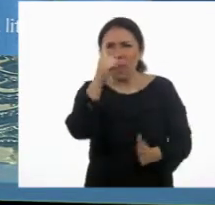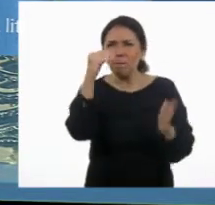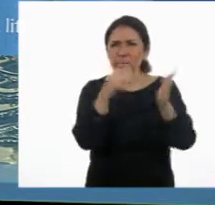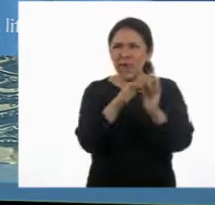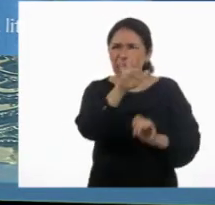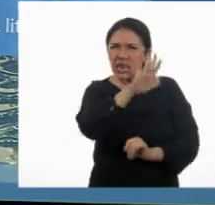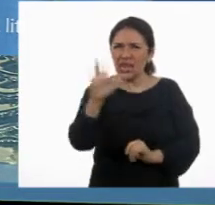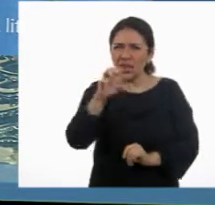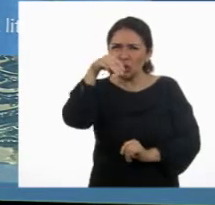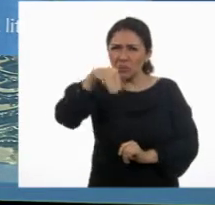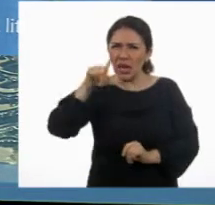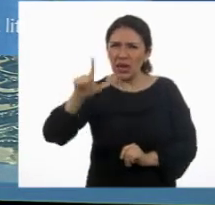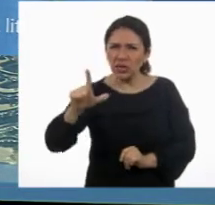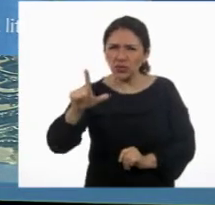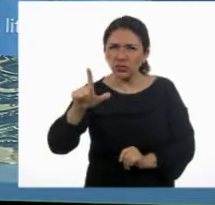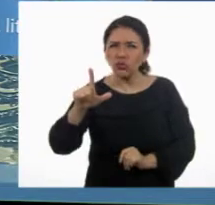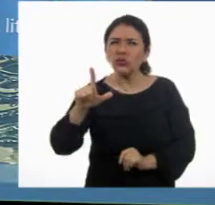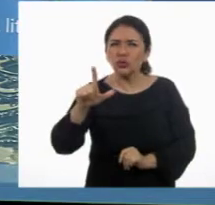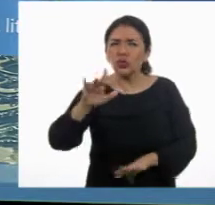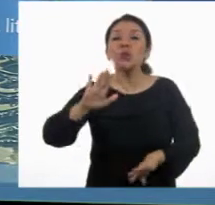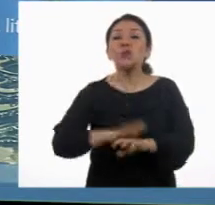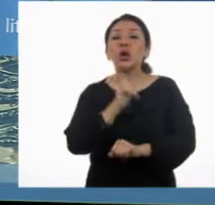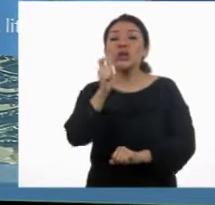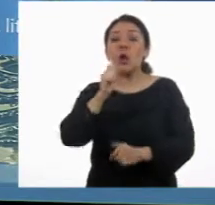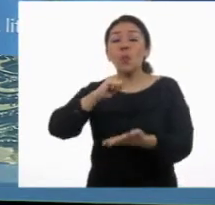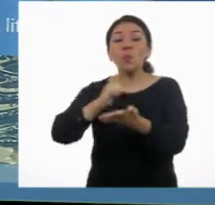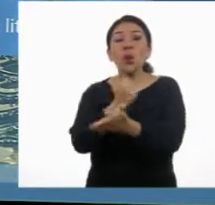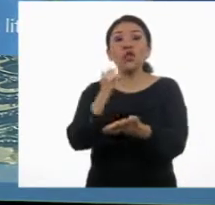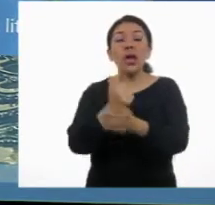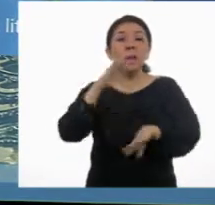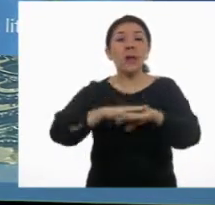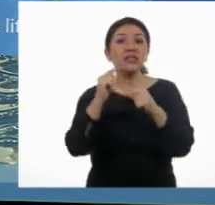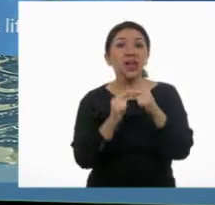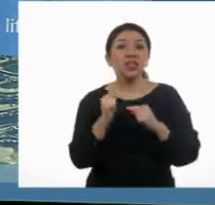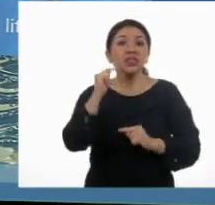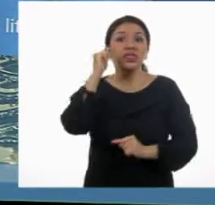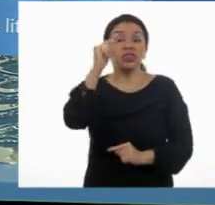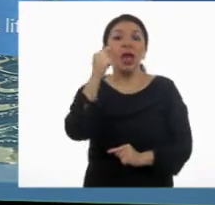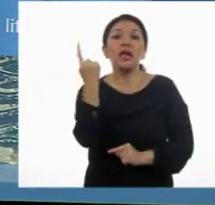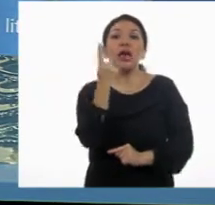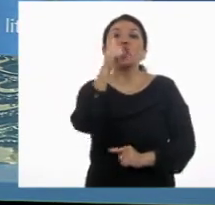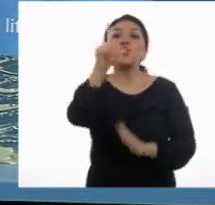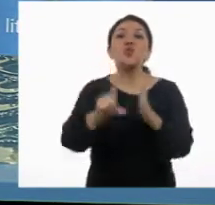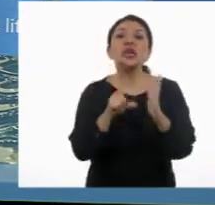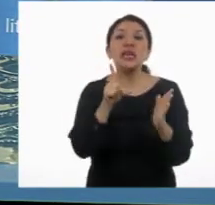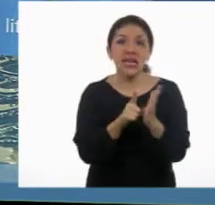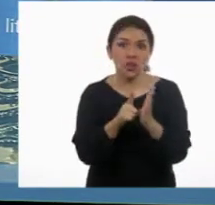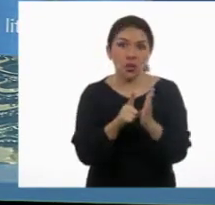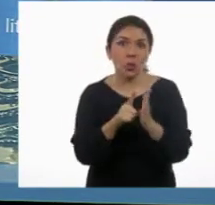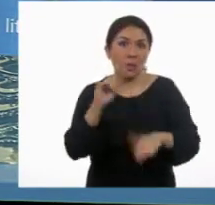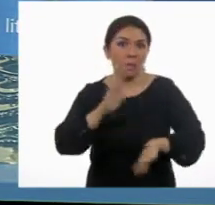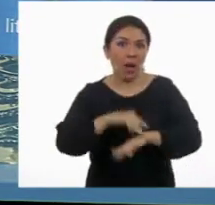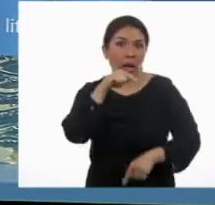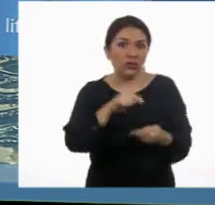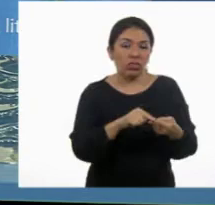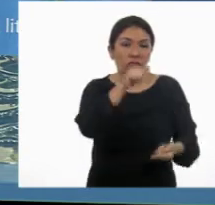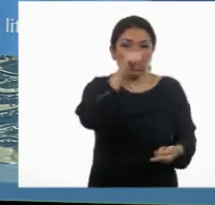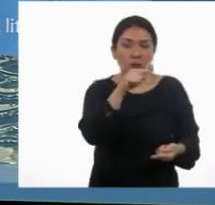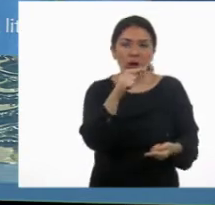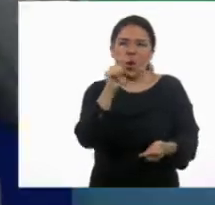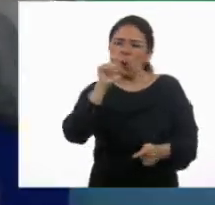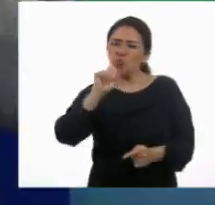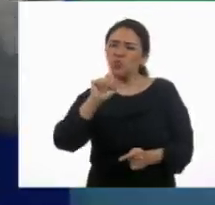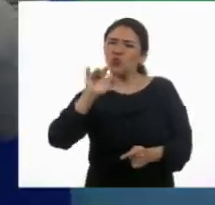1.500 mililitros. Porque es una botella más grande que la de 1 litro. Y el